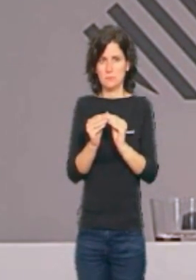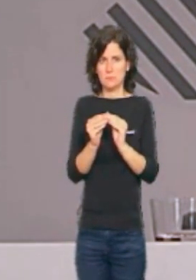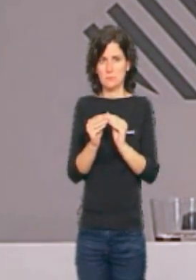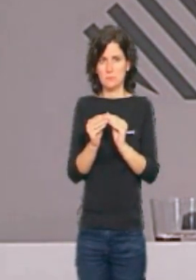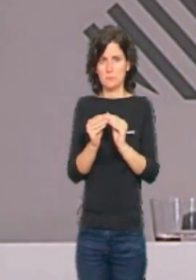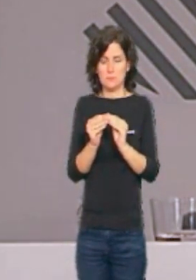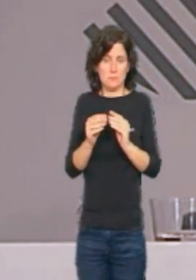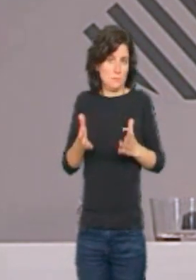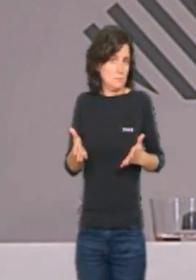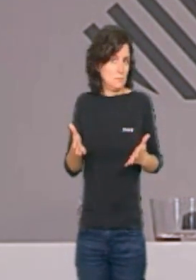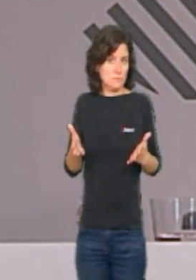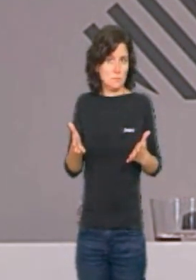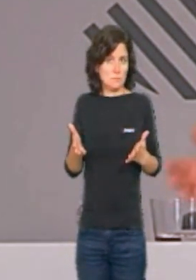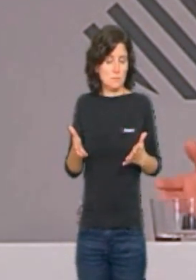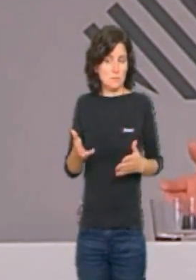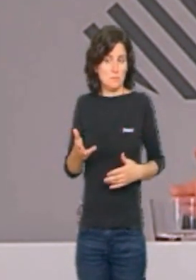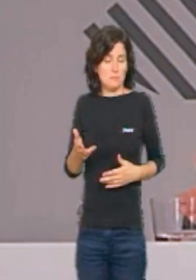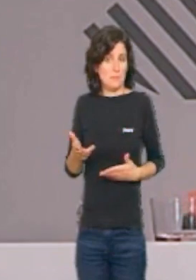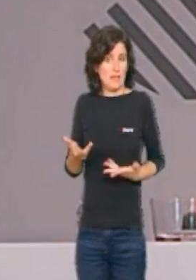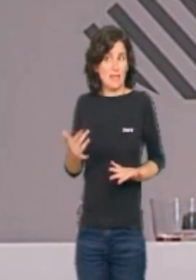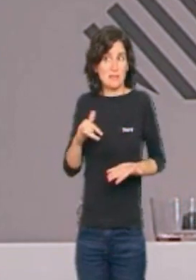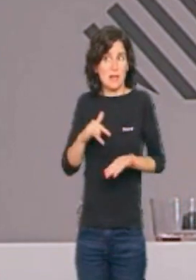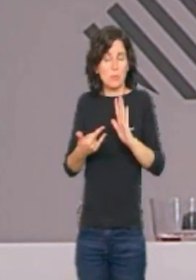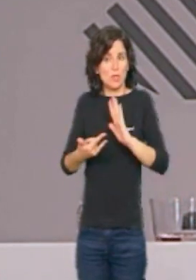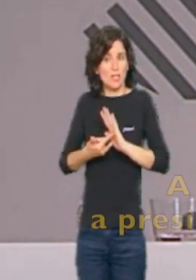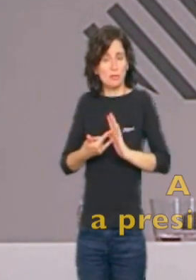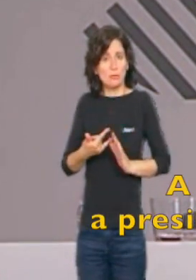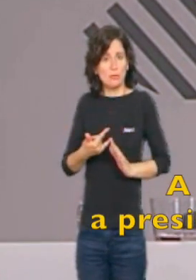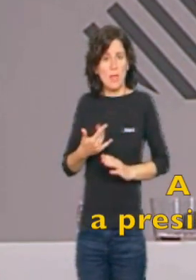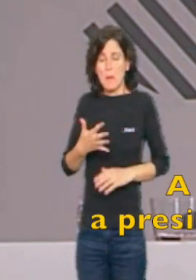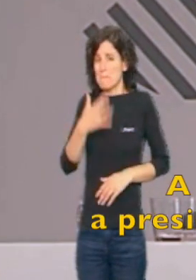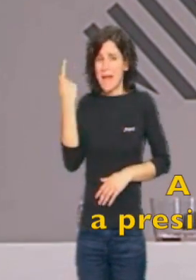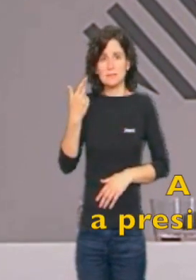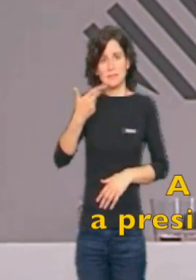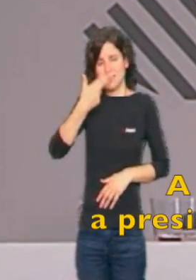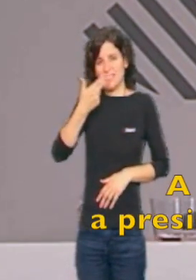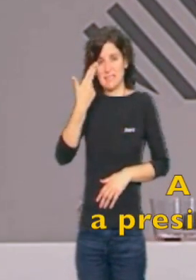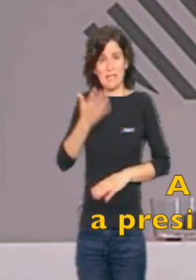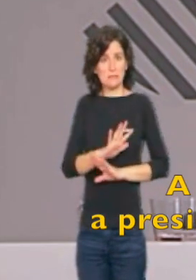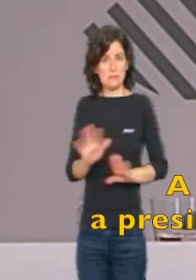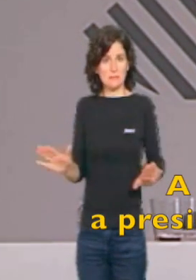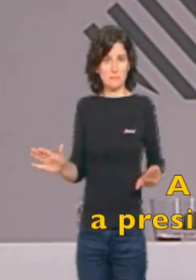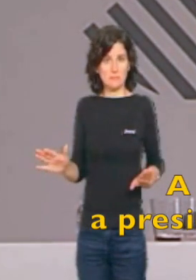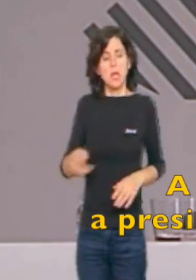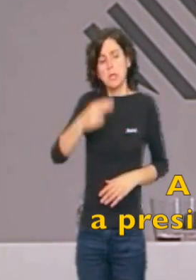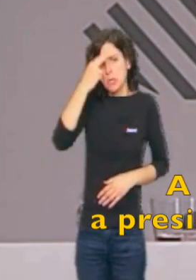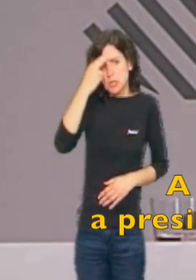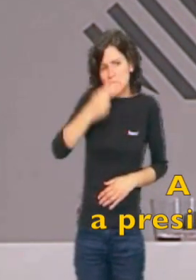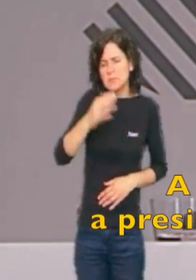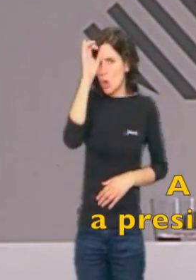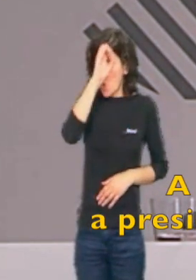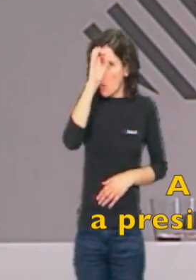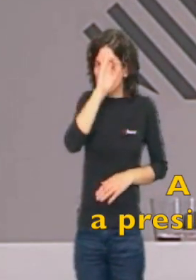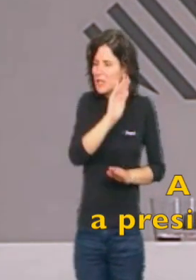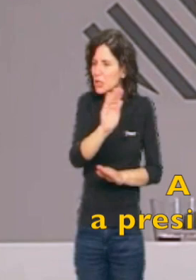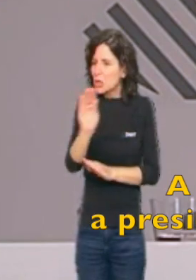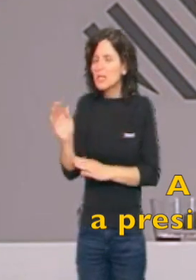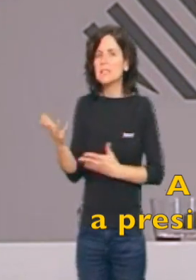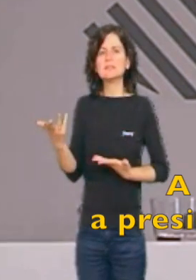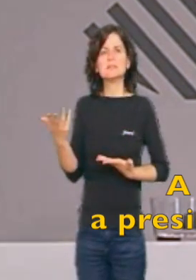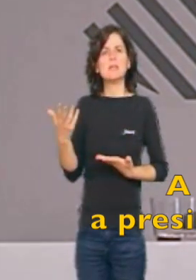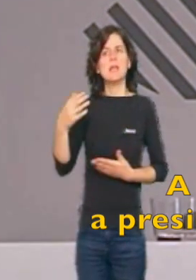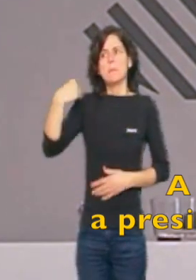y esto es lo interesante toda esta historia a partir de ahí yo respecto los